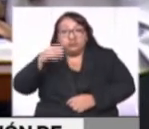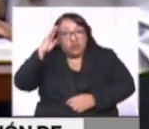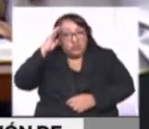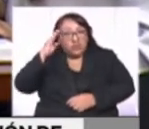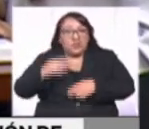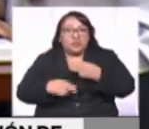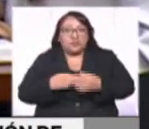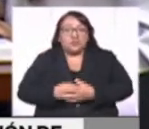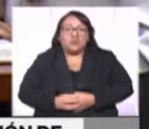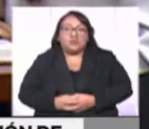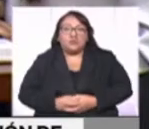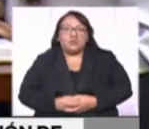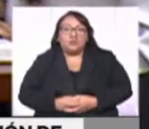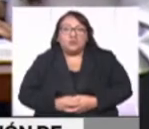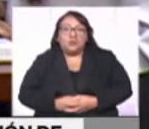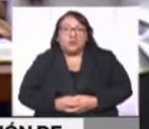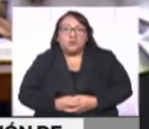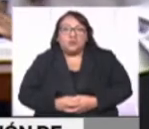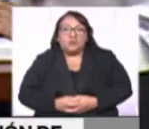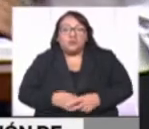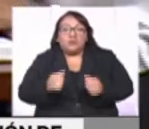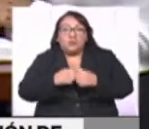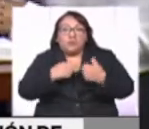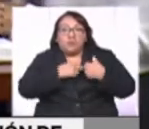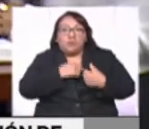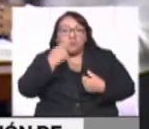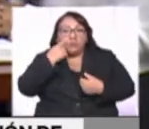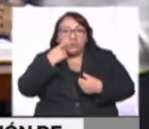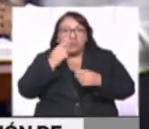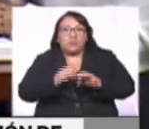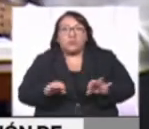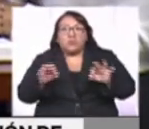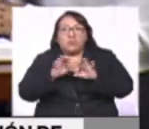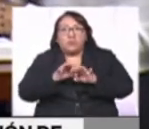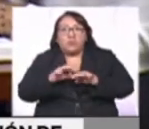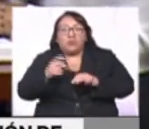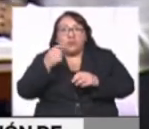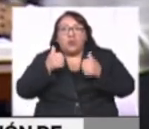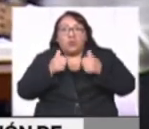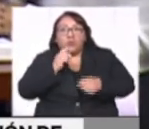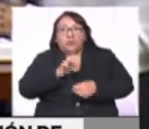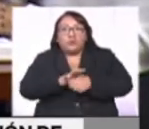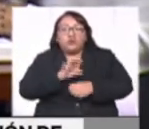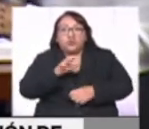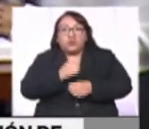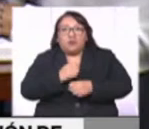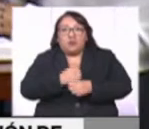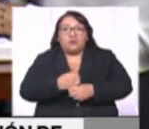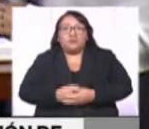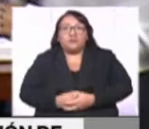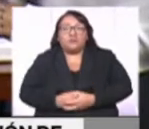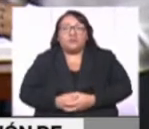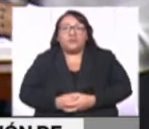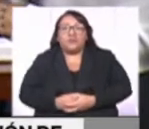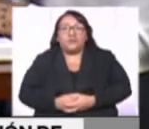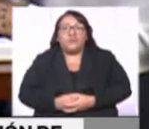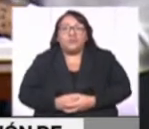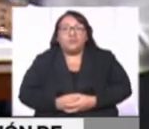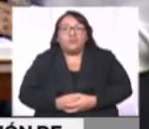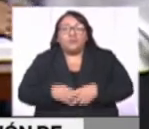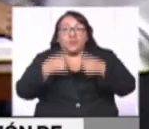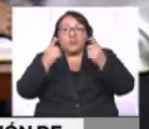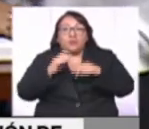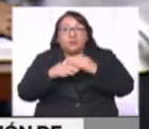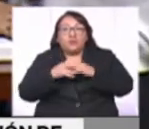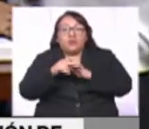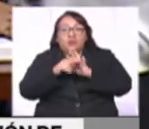Perú, con las competencias y conocimientos necesarios para el adecuado cumplimiento de sus funciones, de acuerdo a las